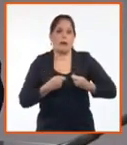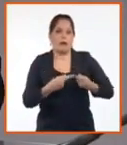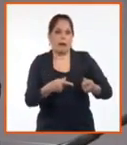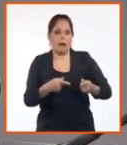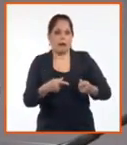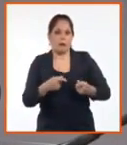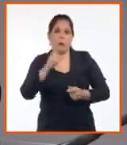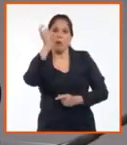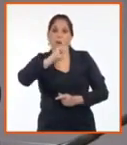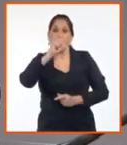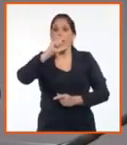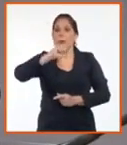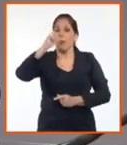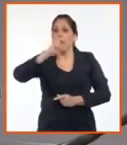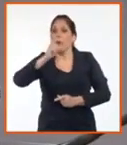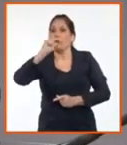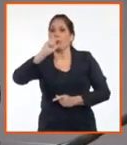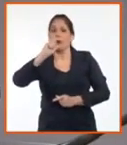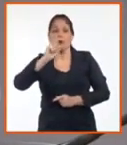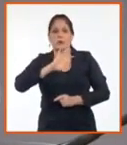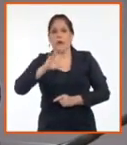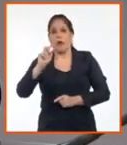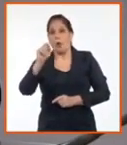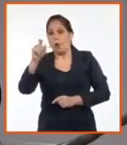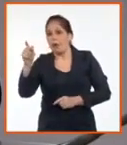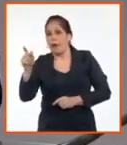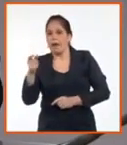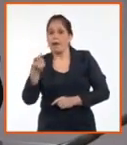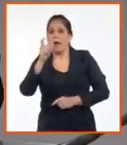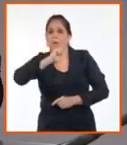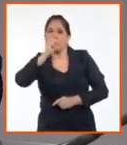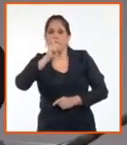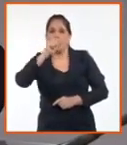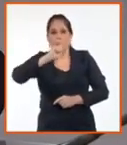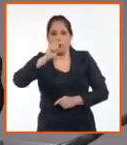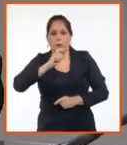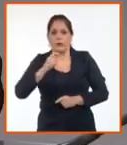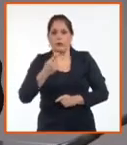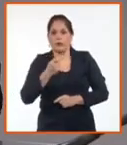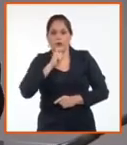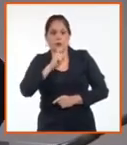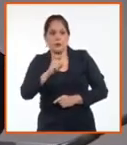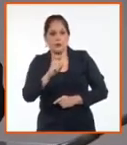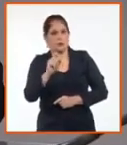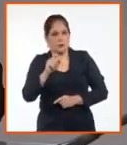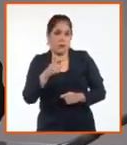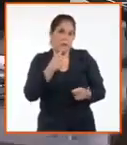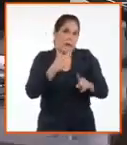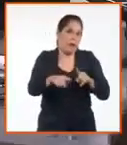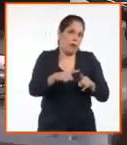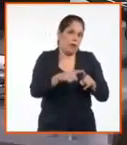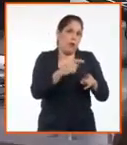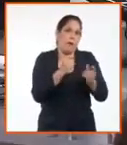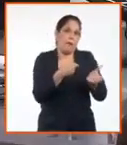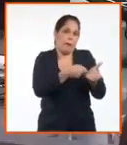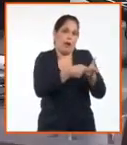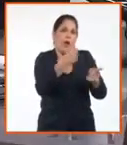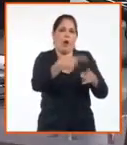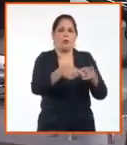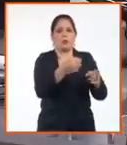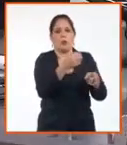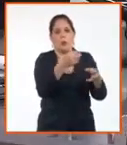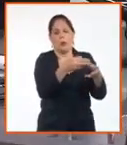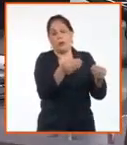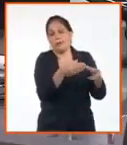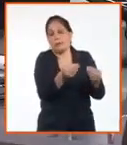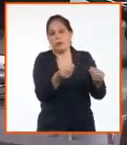hemos tenido comprar el producto terminado o sea estamos hasta tres veces más y eso es dinero que podía mover le cuesta a otros cuatro medicamentos a otros medicamentos en un